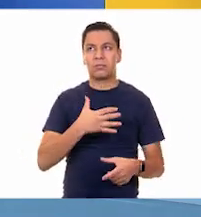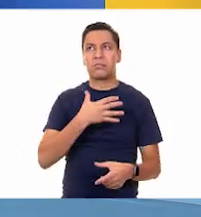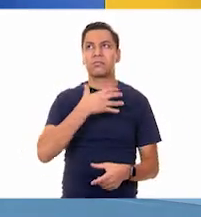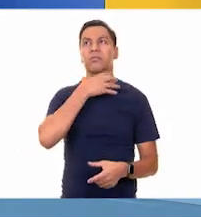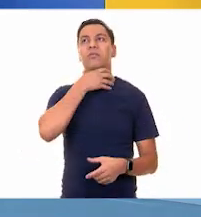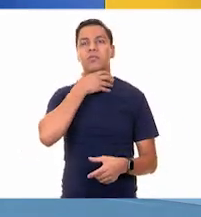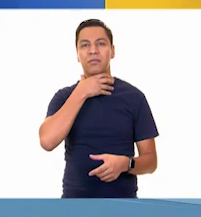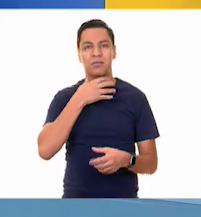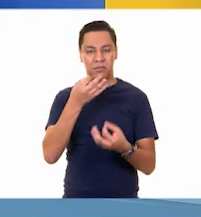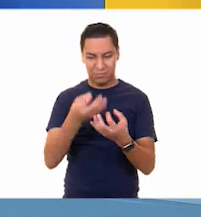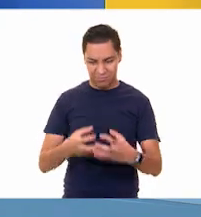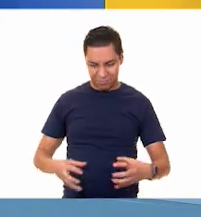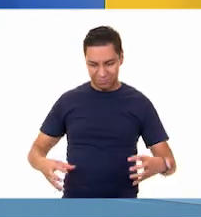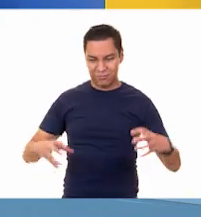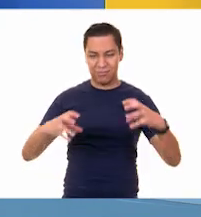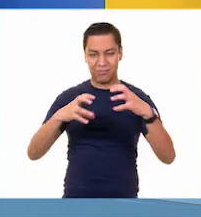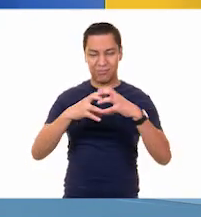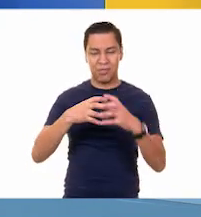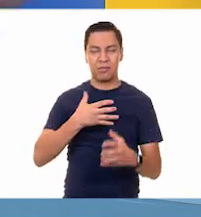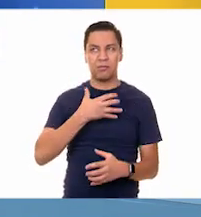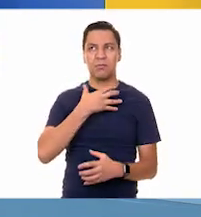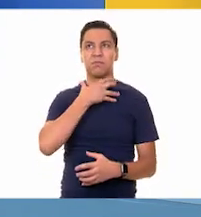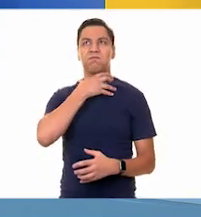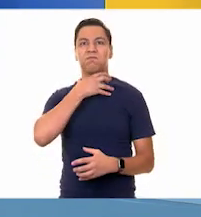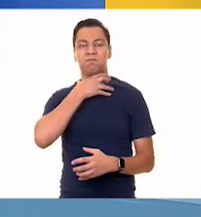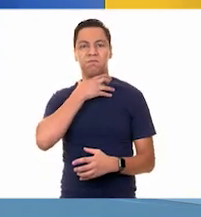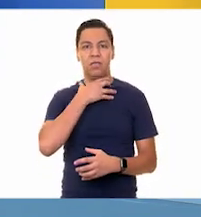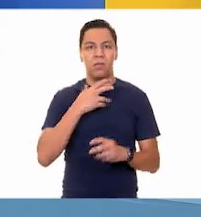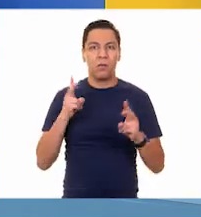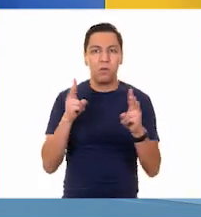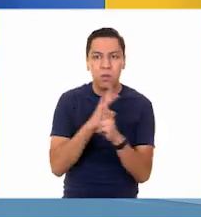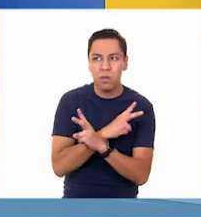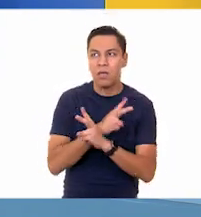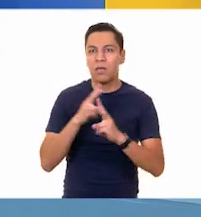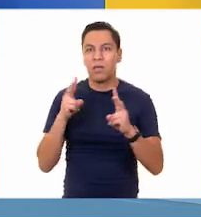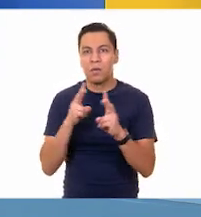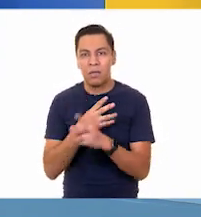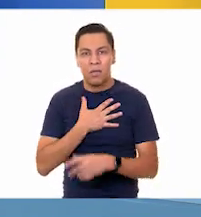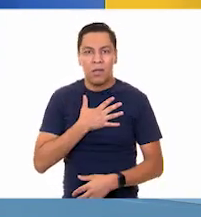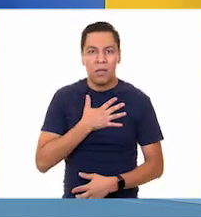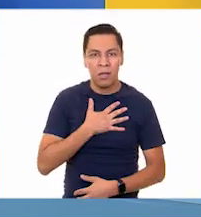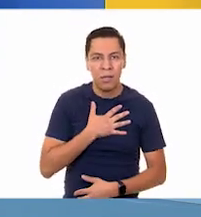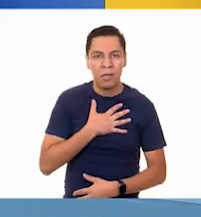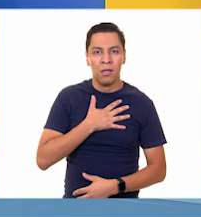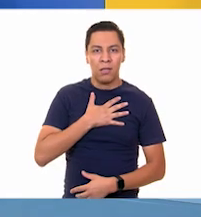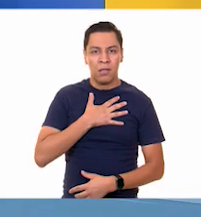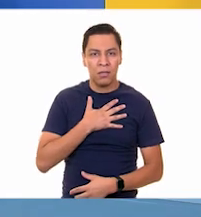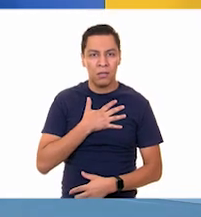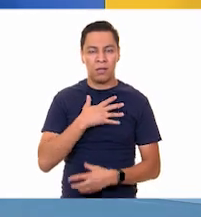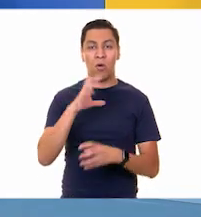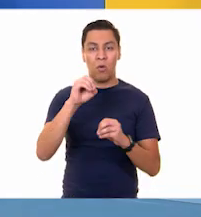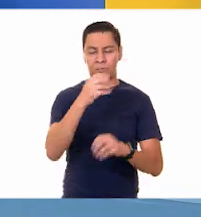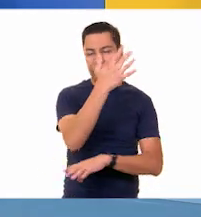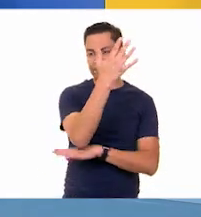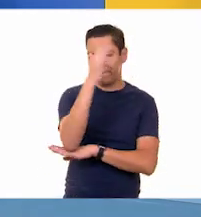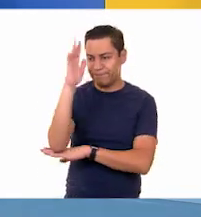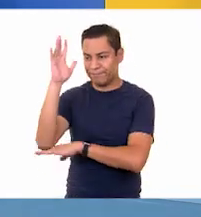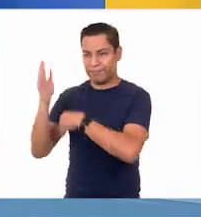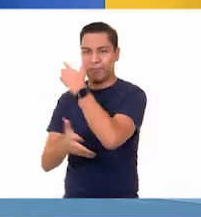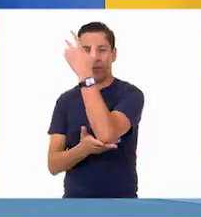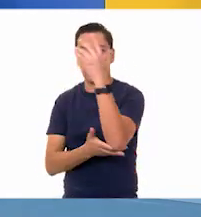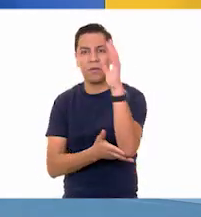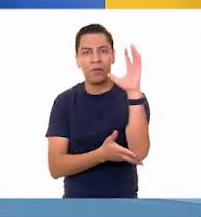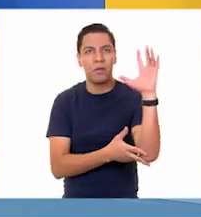industrialización ha ido aparejado con la explotación de grandes extensiones de tierra y esto ha provocado deforestación, contaminación y